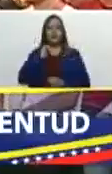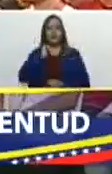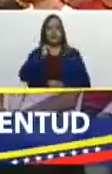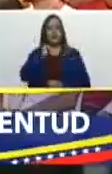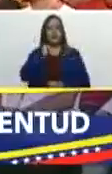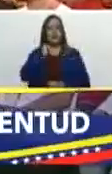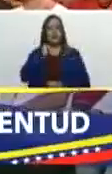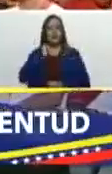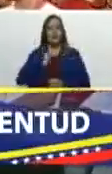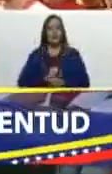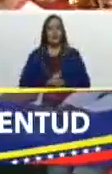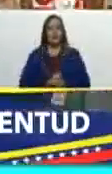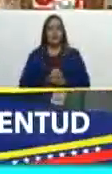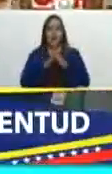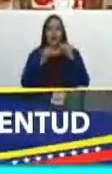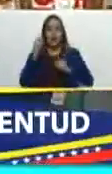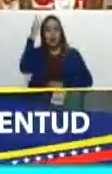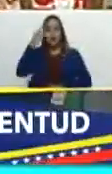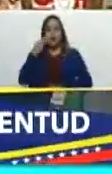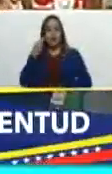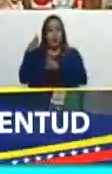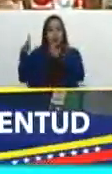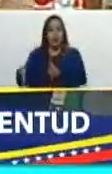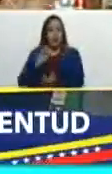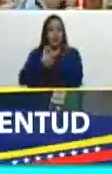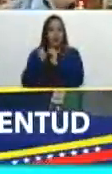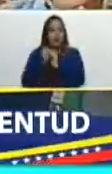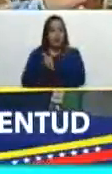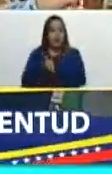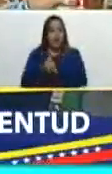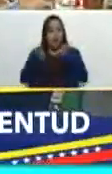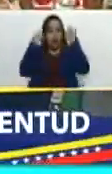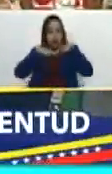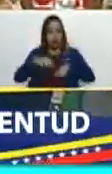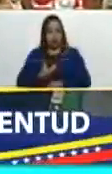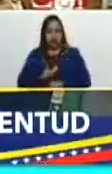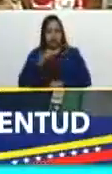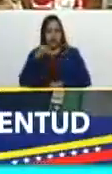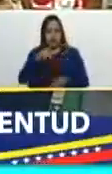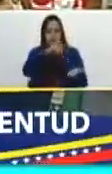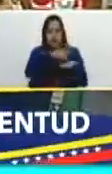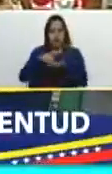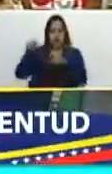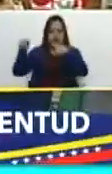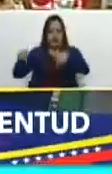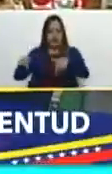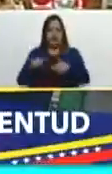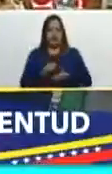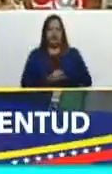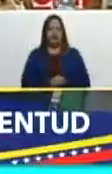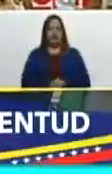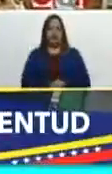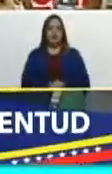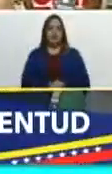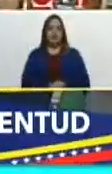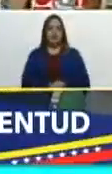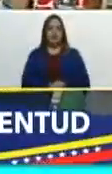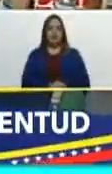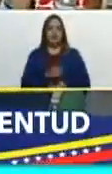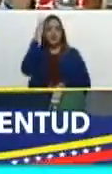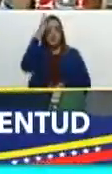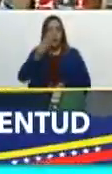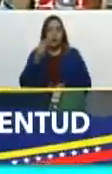a toda la juventud deportista, a los medallistas que están aquí presentes, a la juventud